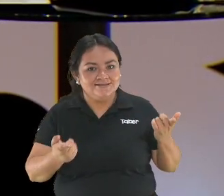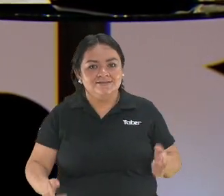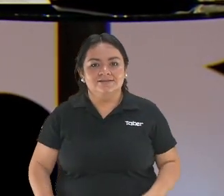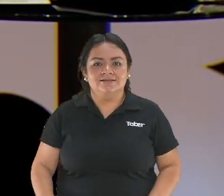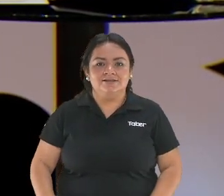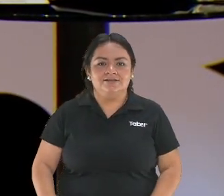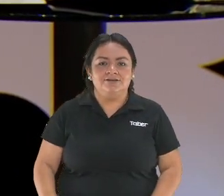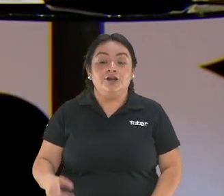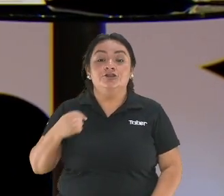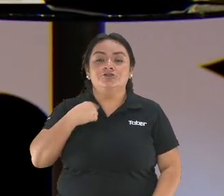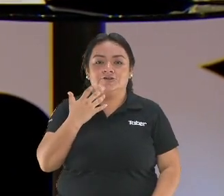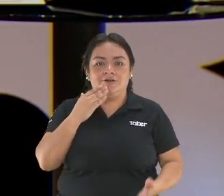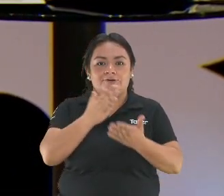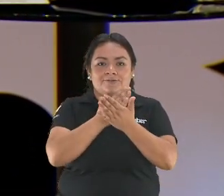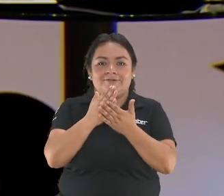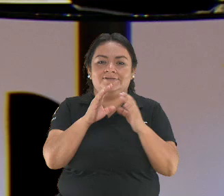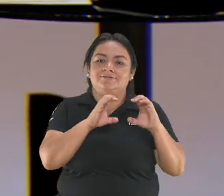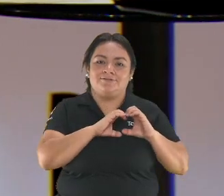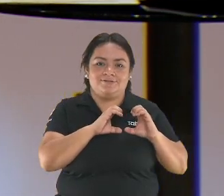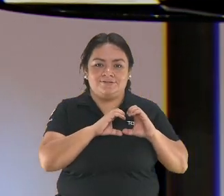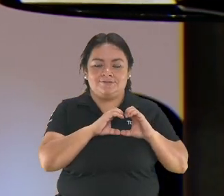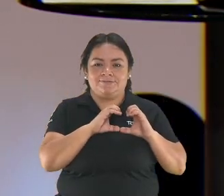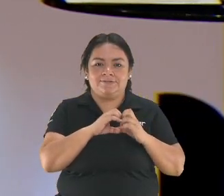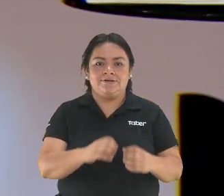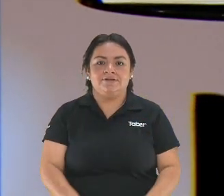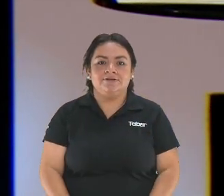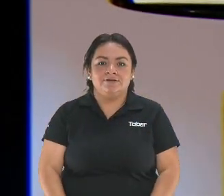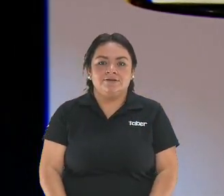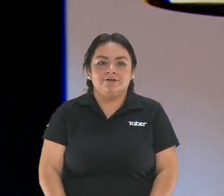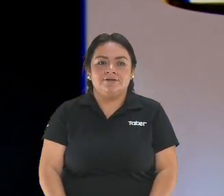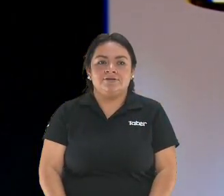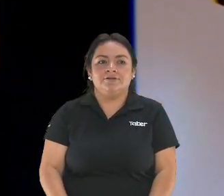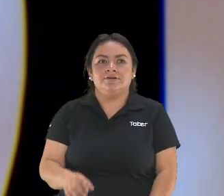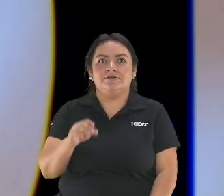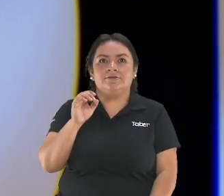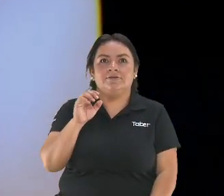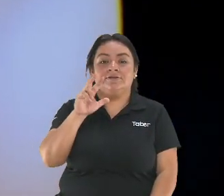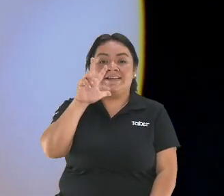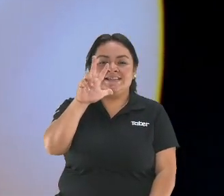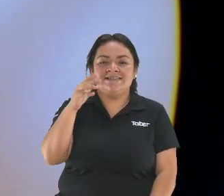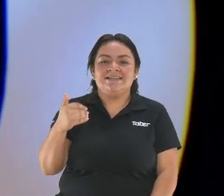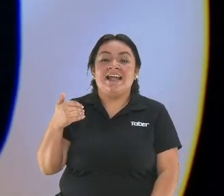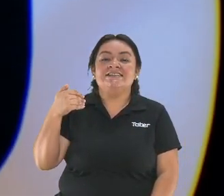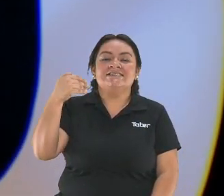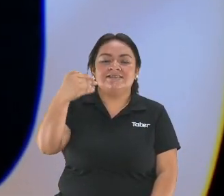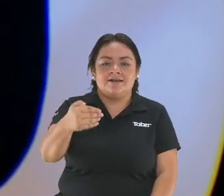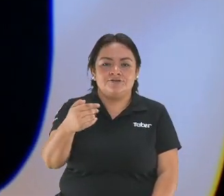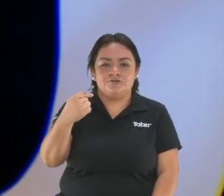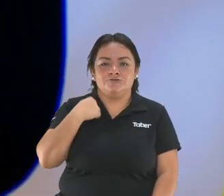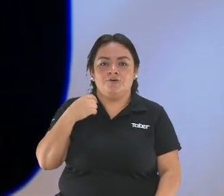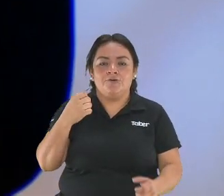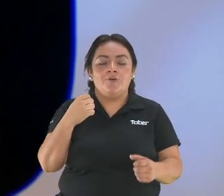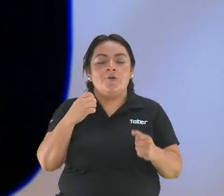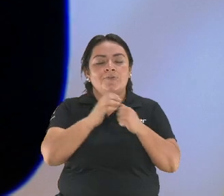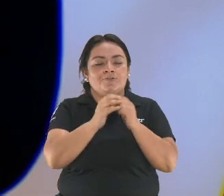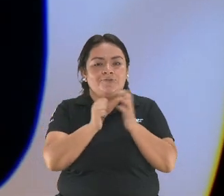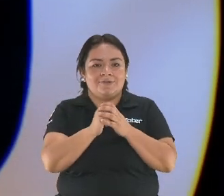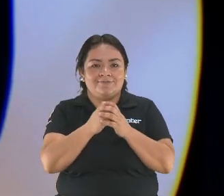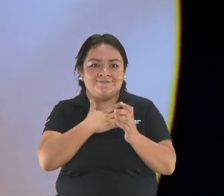te quiero compartir algo de mi corazón hace exactamente tres años yo sufrí un accidente